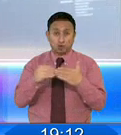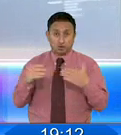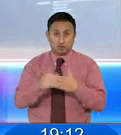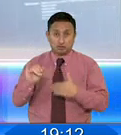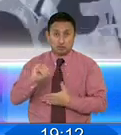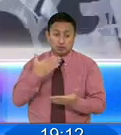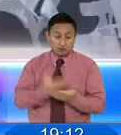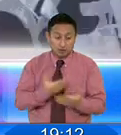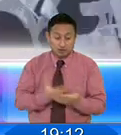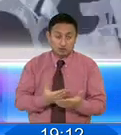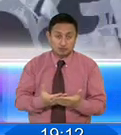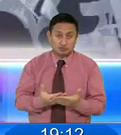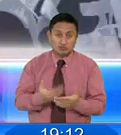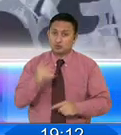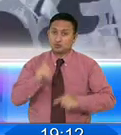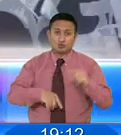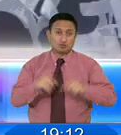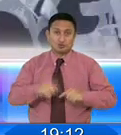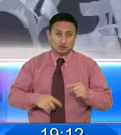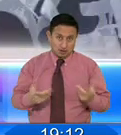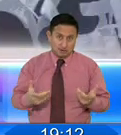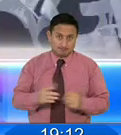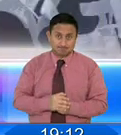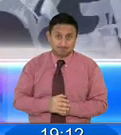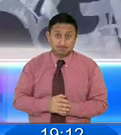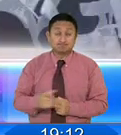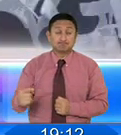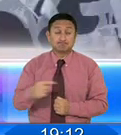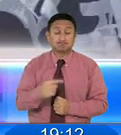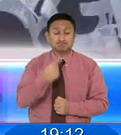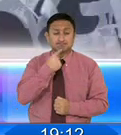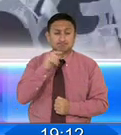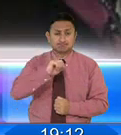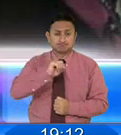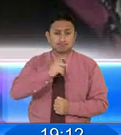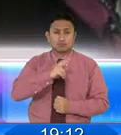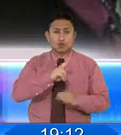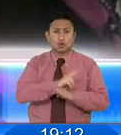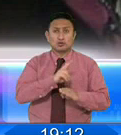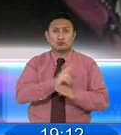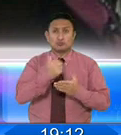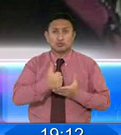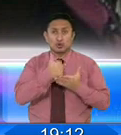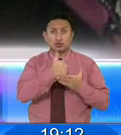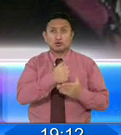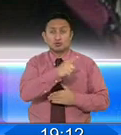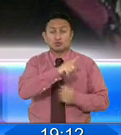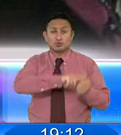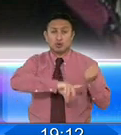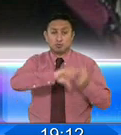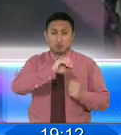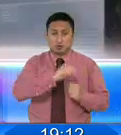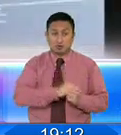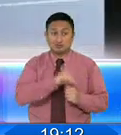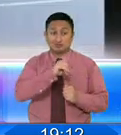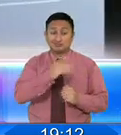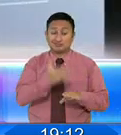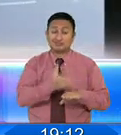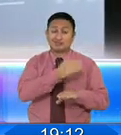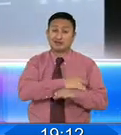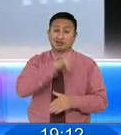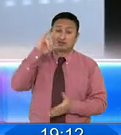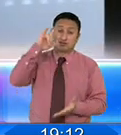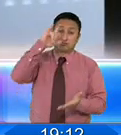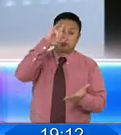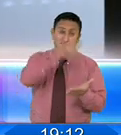justificar su procedencia legal y que presuntamente iba a ser usada para ayudar a Daniel S., quien se había accidentado en